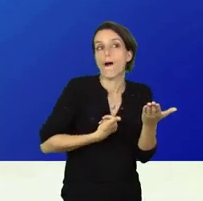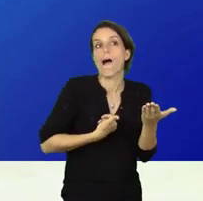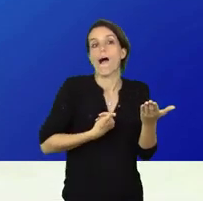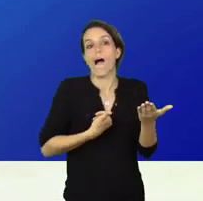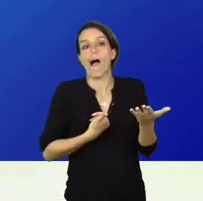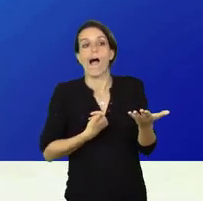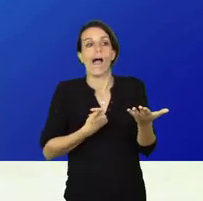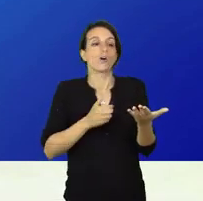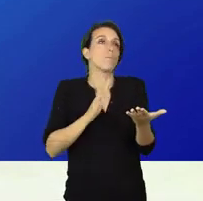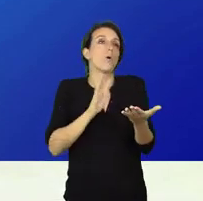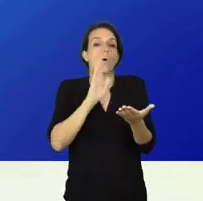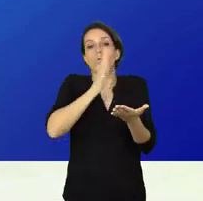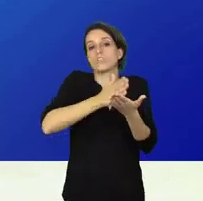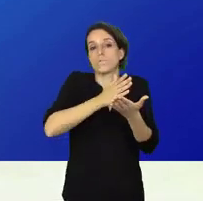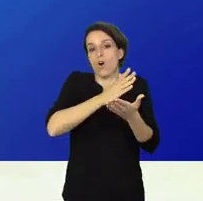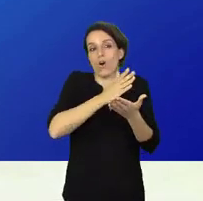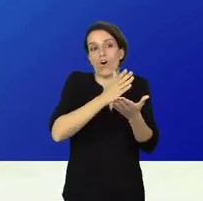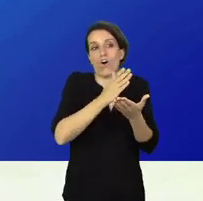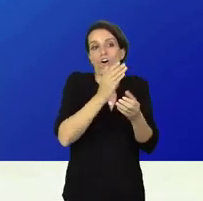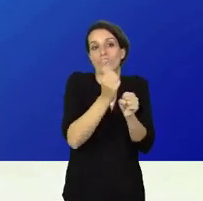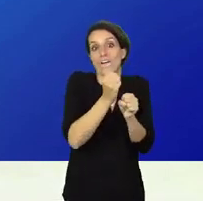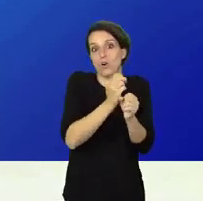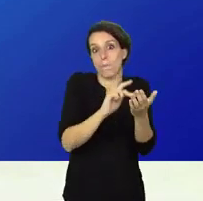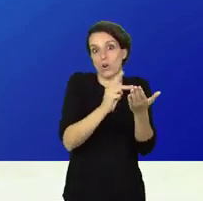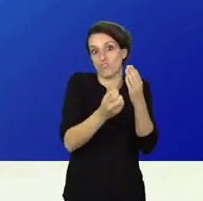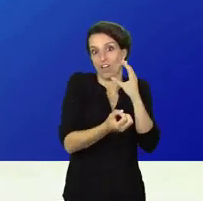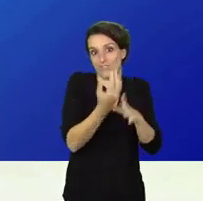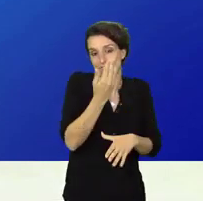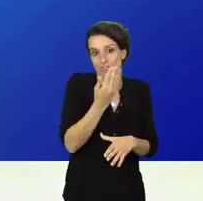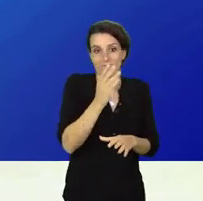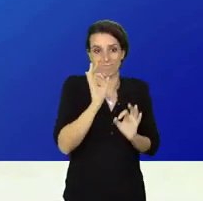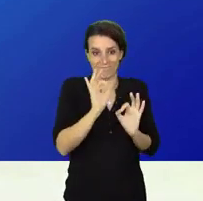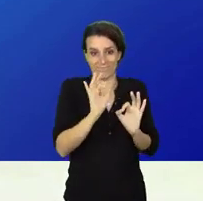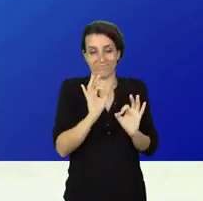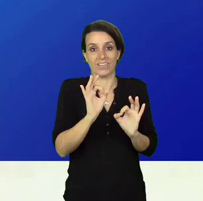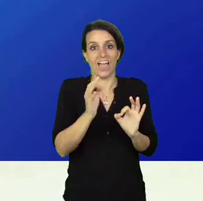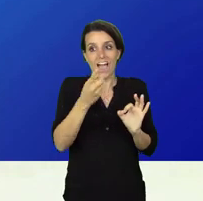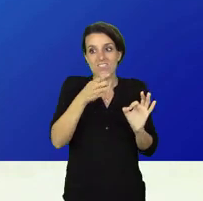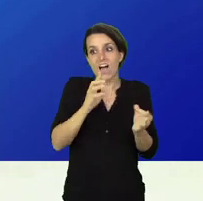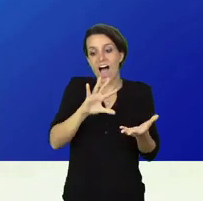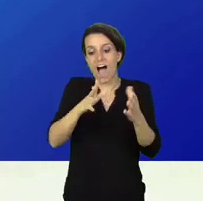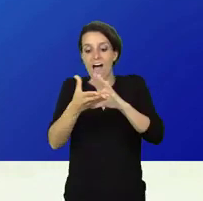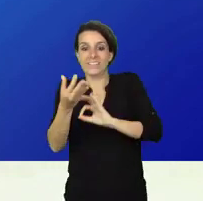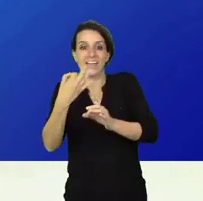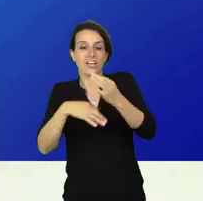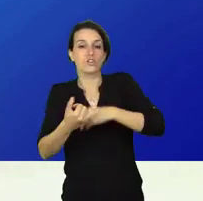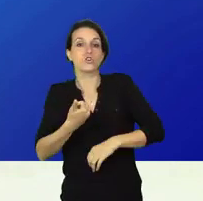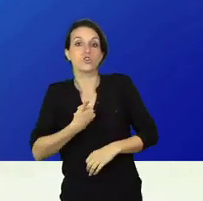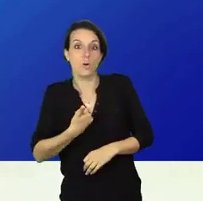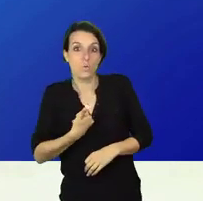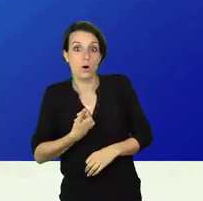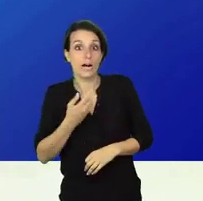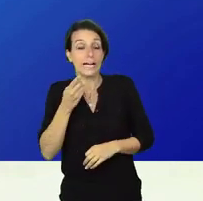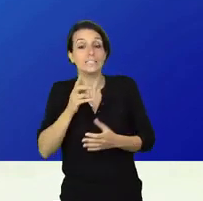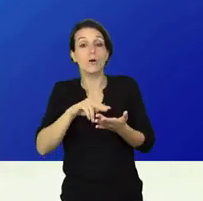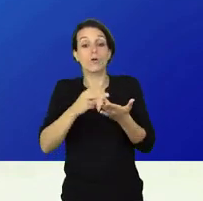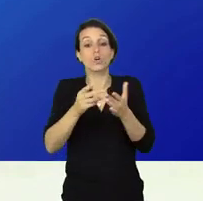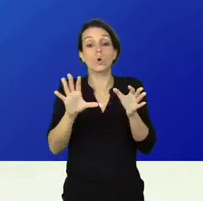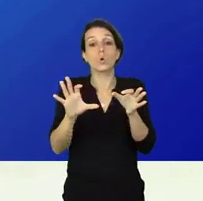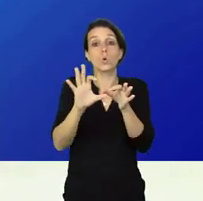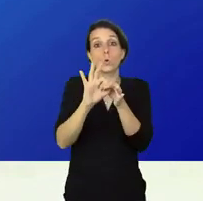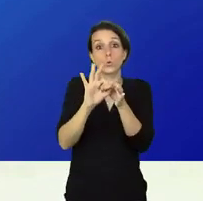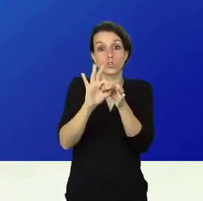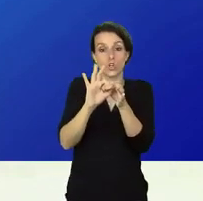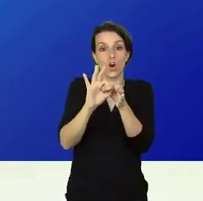estudiante le califica como trabajo final de grado y a la vez participa de un proyecto del programa de accesibilidad. Ese proyecto se trabajó